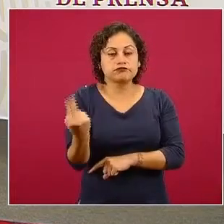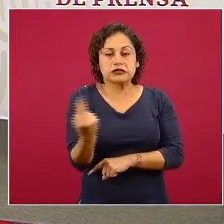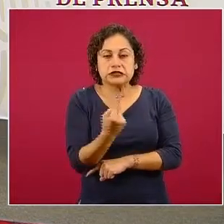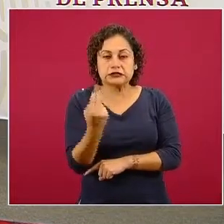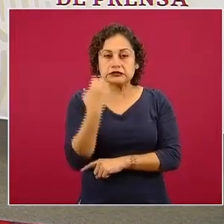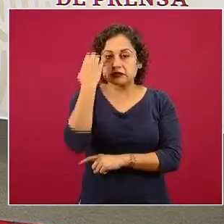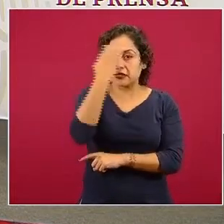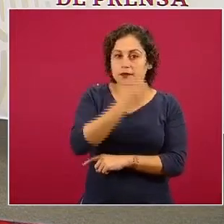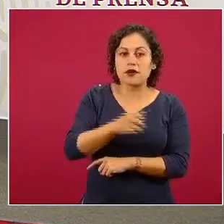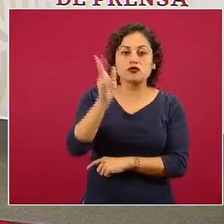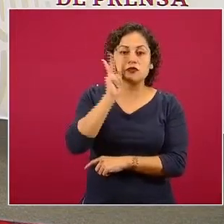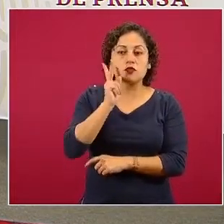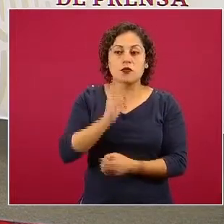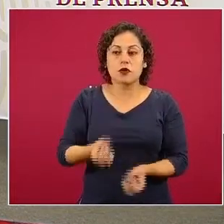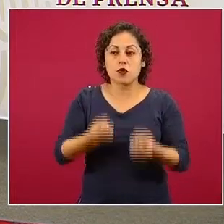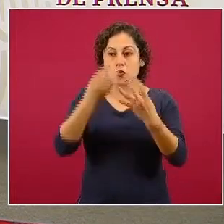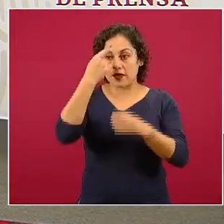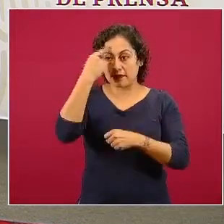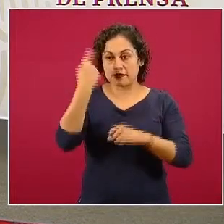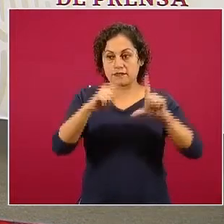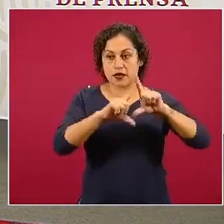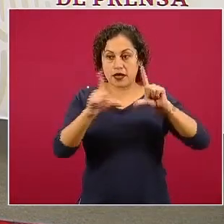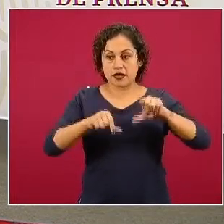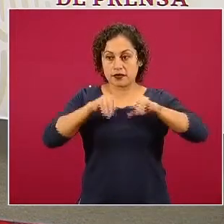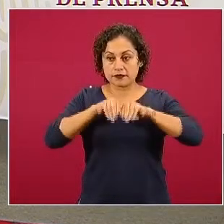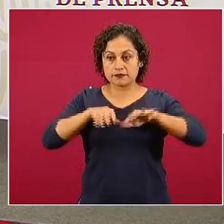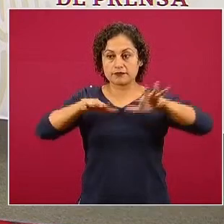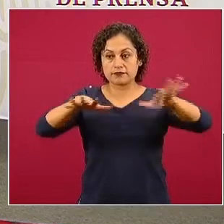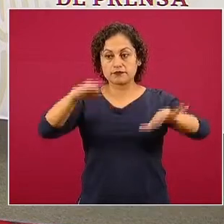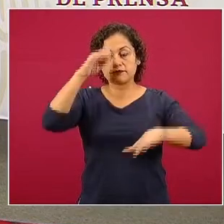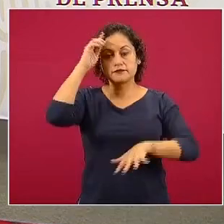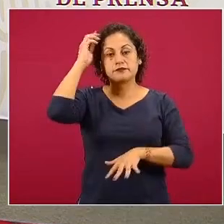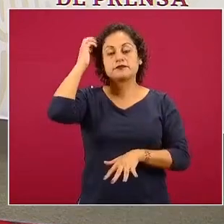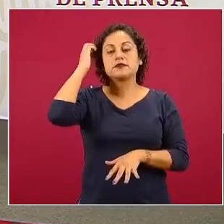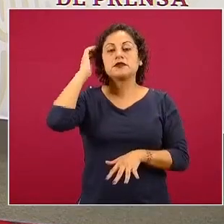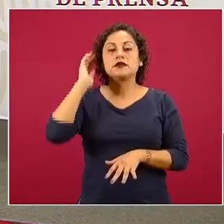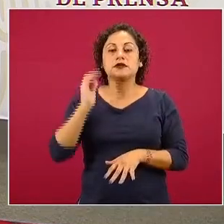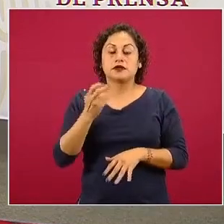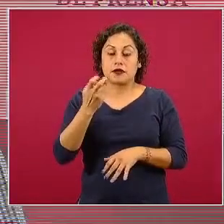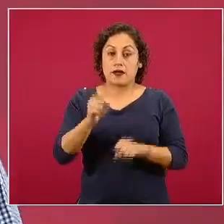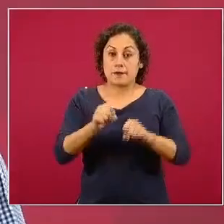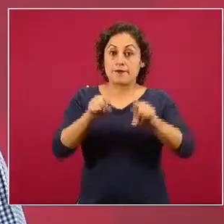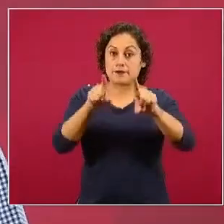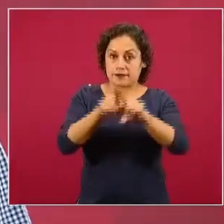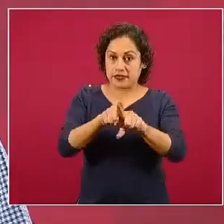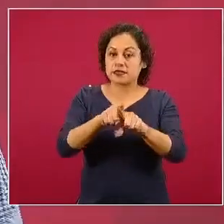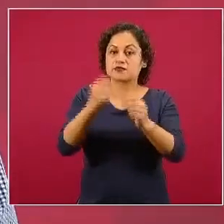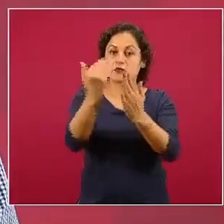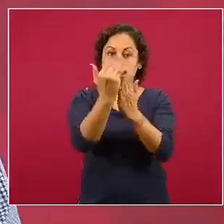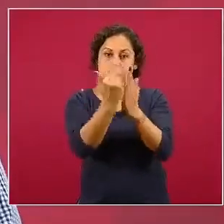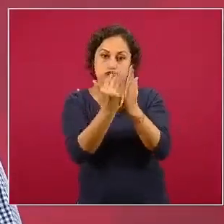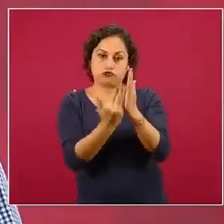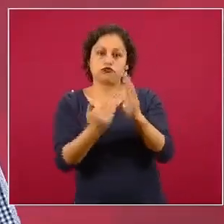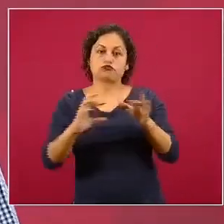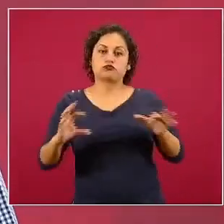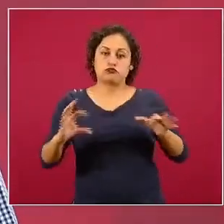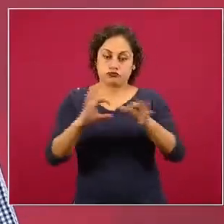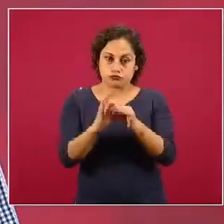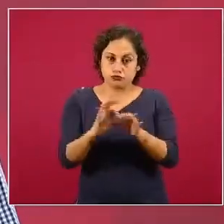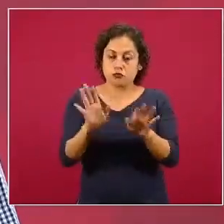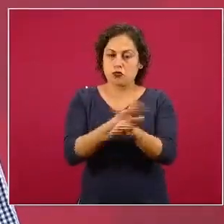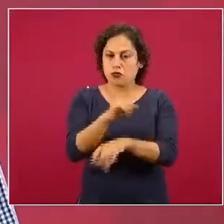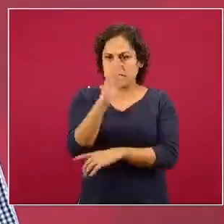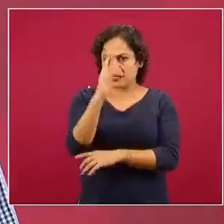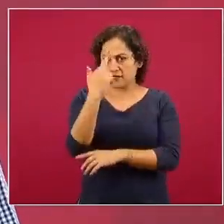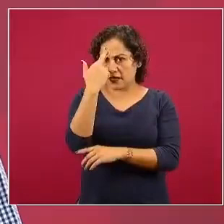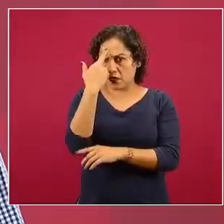a nivel nacional, con el enfoque y las recomendaciones que se han emitido, porque recordemos que esta prueba, lo decíamos